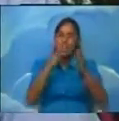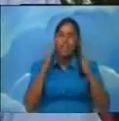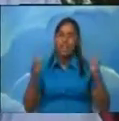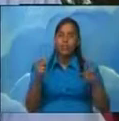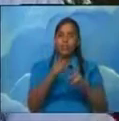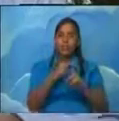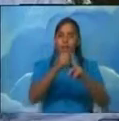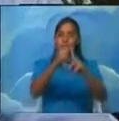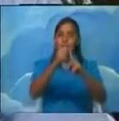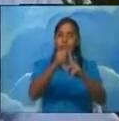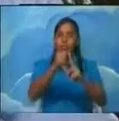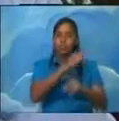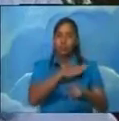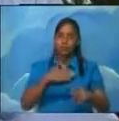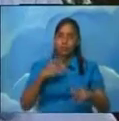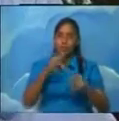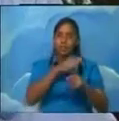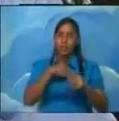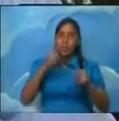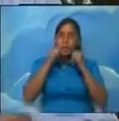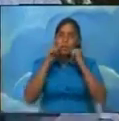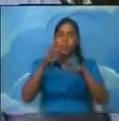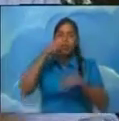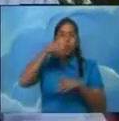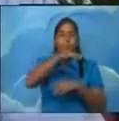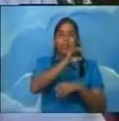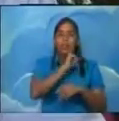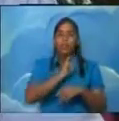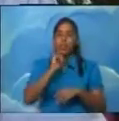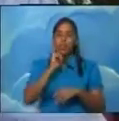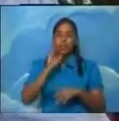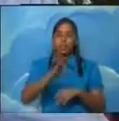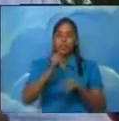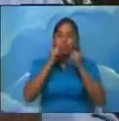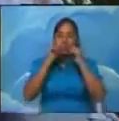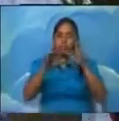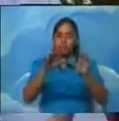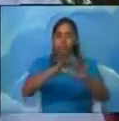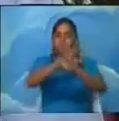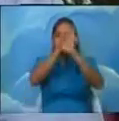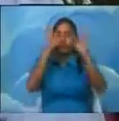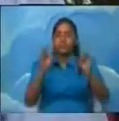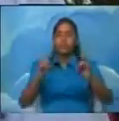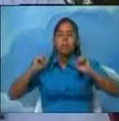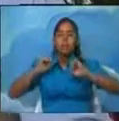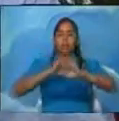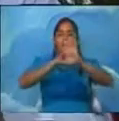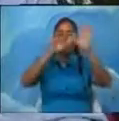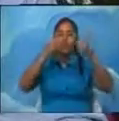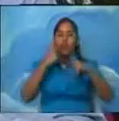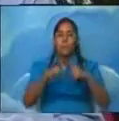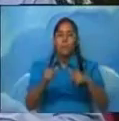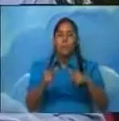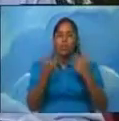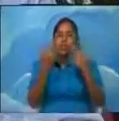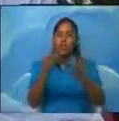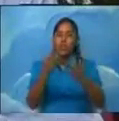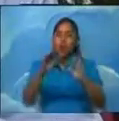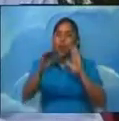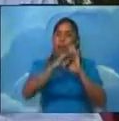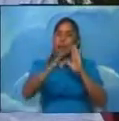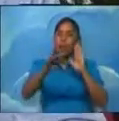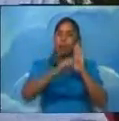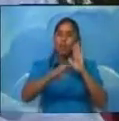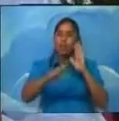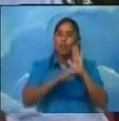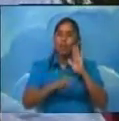especial. Quería bendecir al pueblo de Israel y así lo bendijo de una manera maravillosa. Pero le dio la ordenanza y le